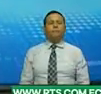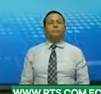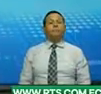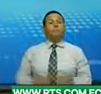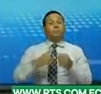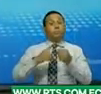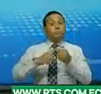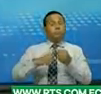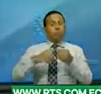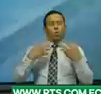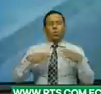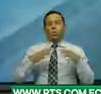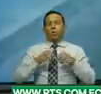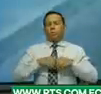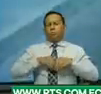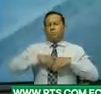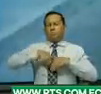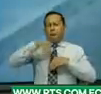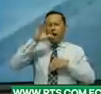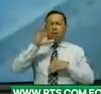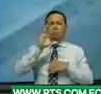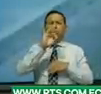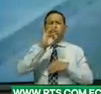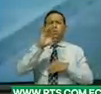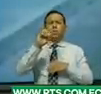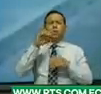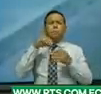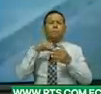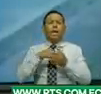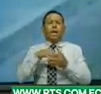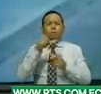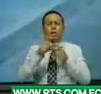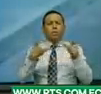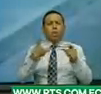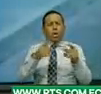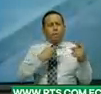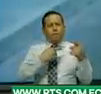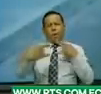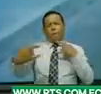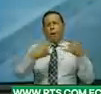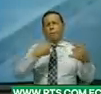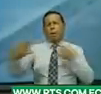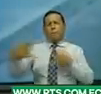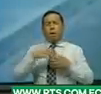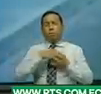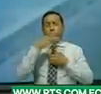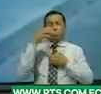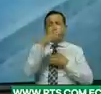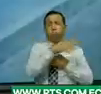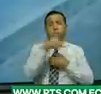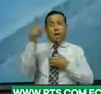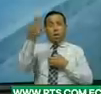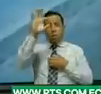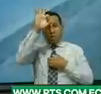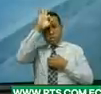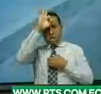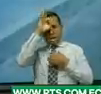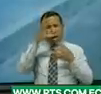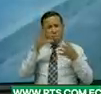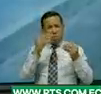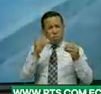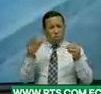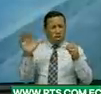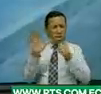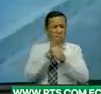Quito superó los 80,000 casos de COVID-19 con un sistema sanitario casi al límite de su capacidad en las unidades de cuidados